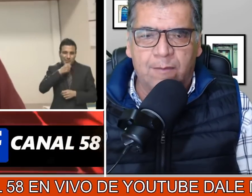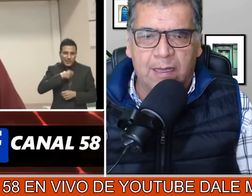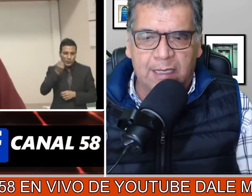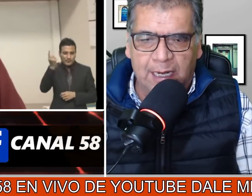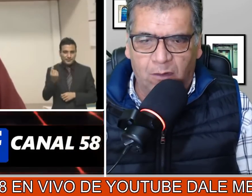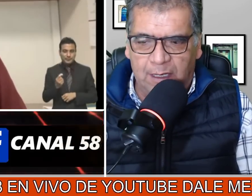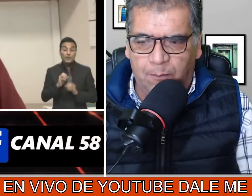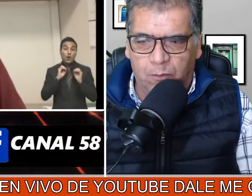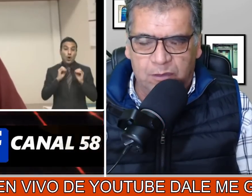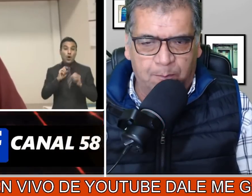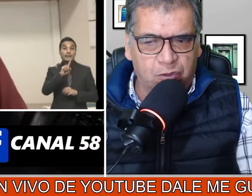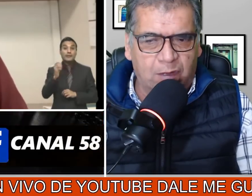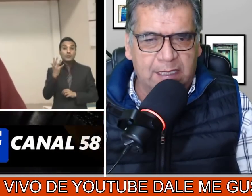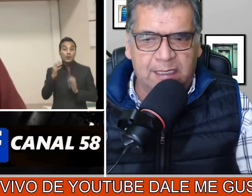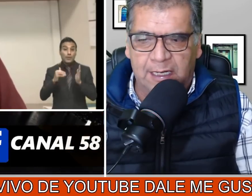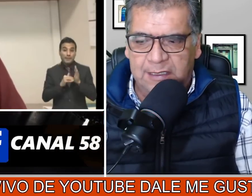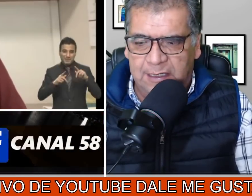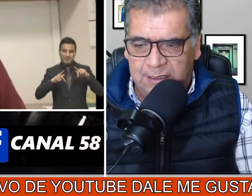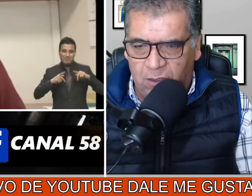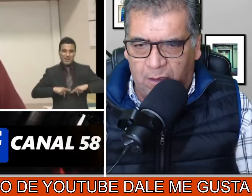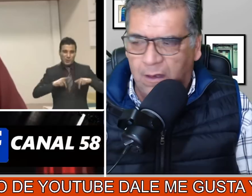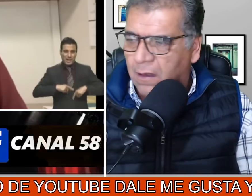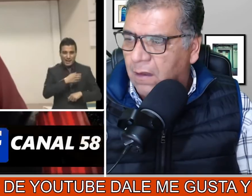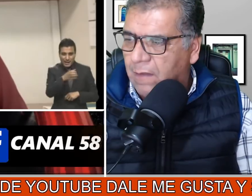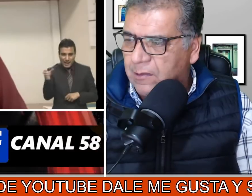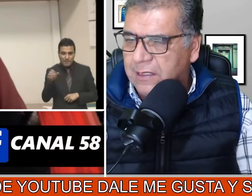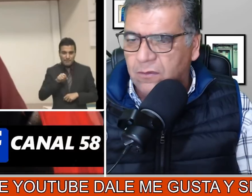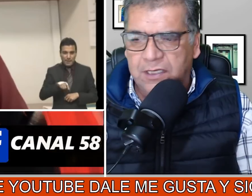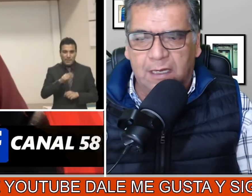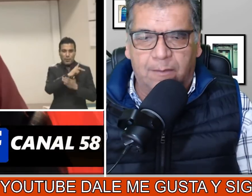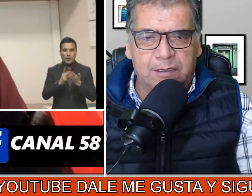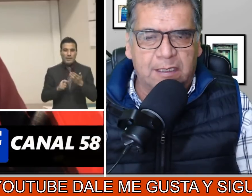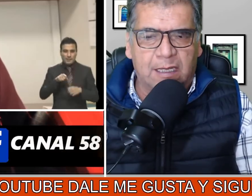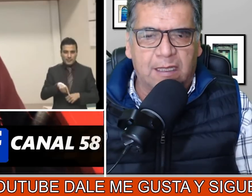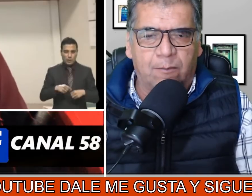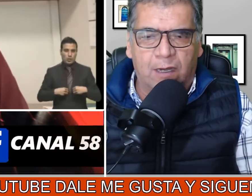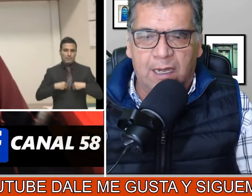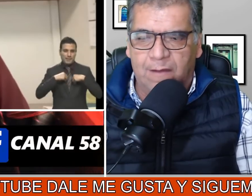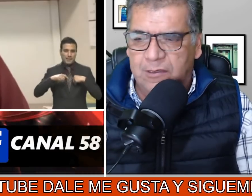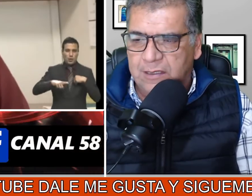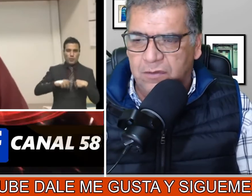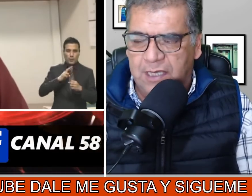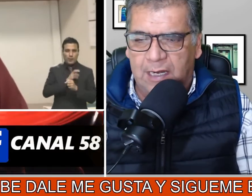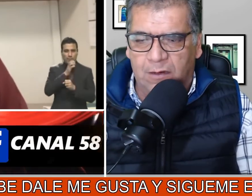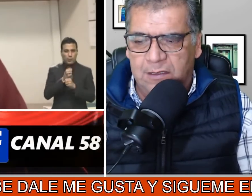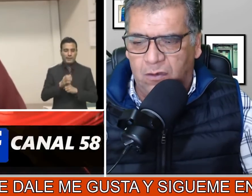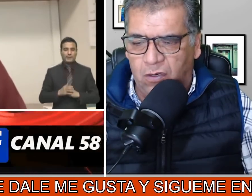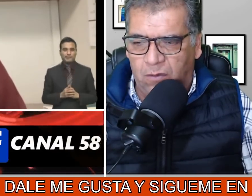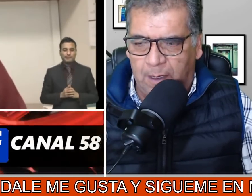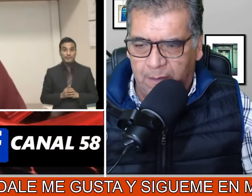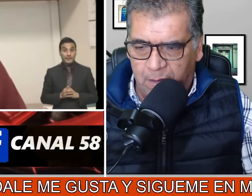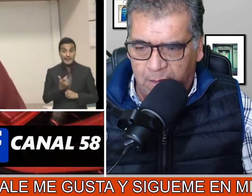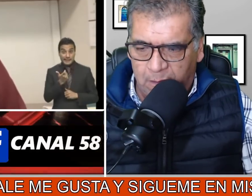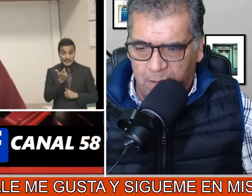una gran mentira lo que se puso a decir en esta sesión vamos a escuchar el representante de morena vamos a escuchar a lorenzo